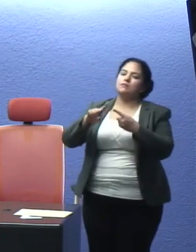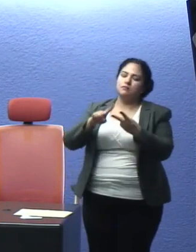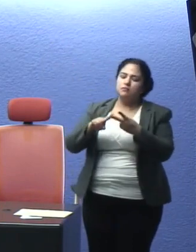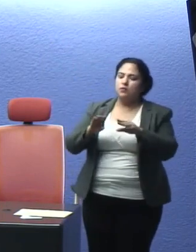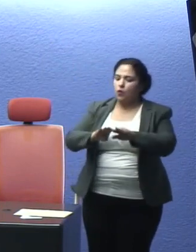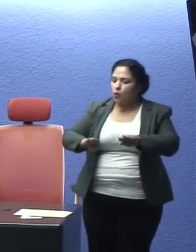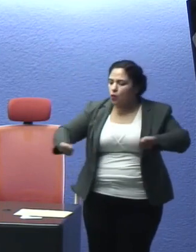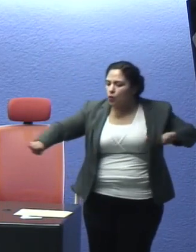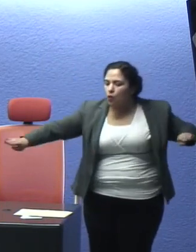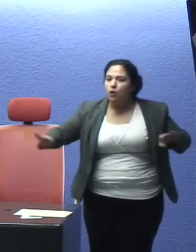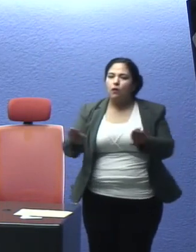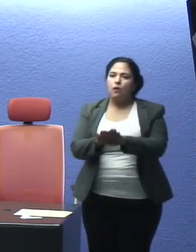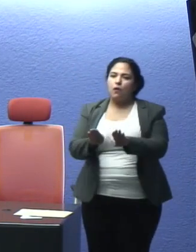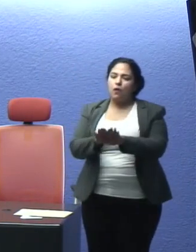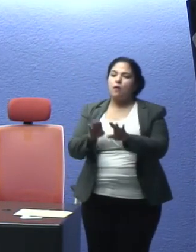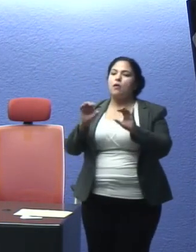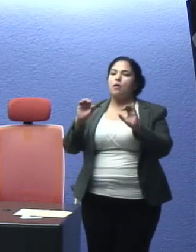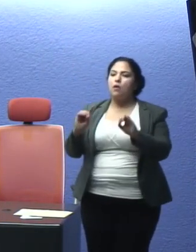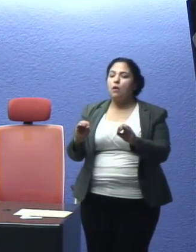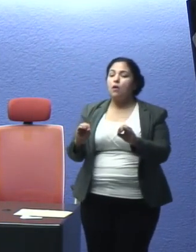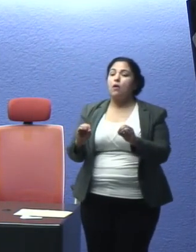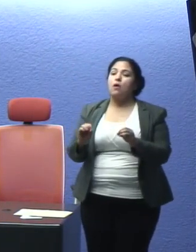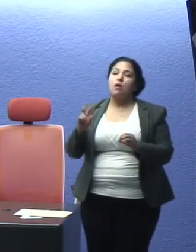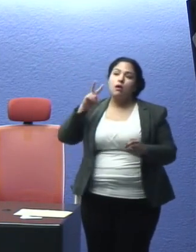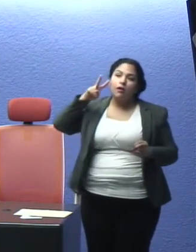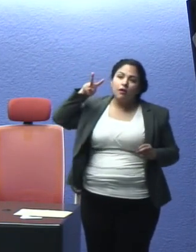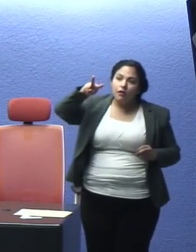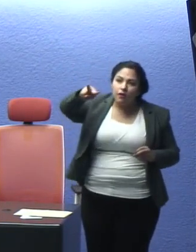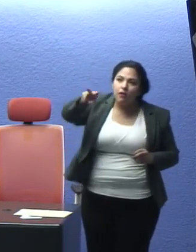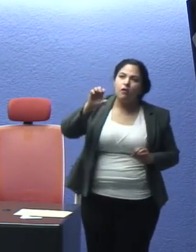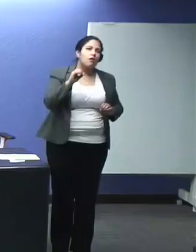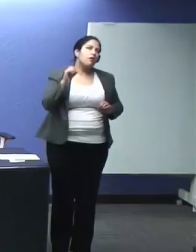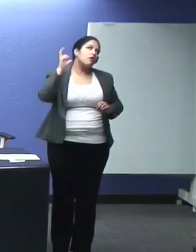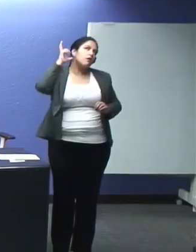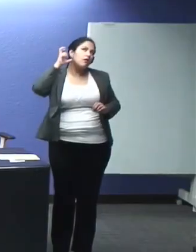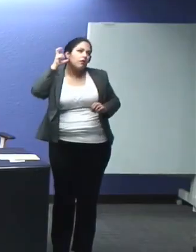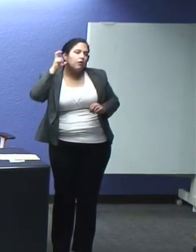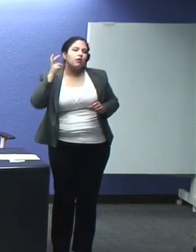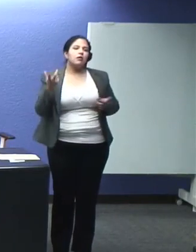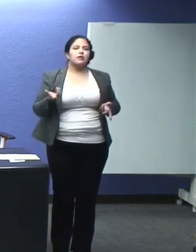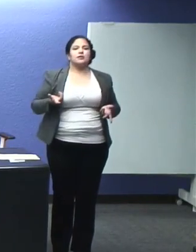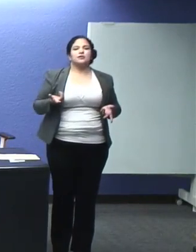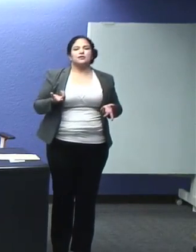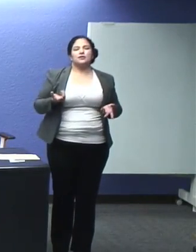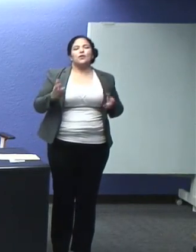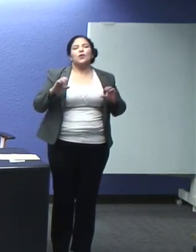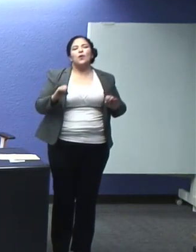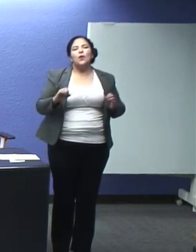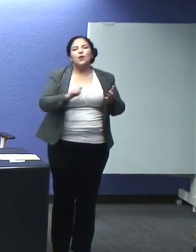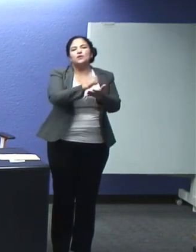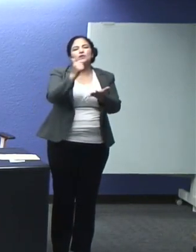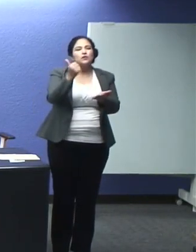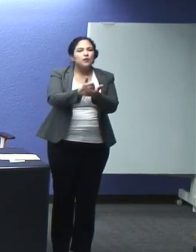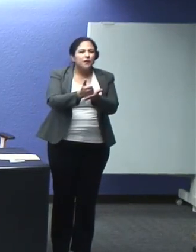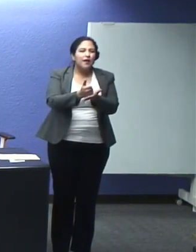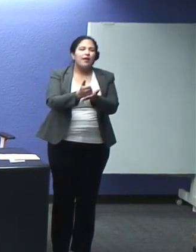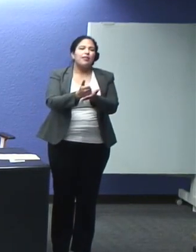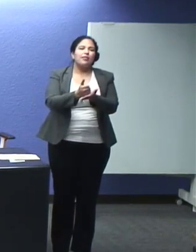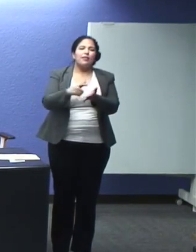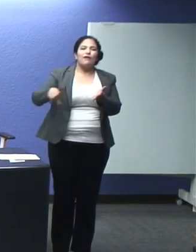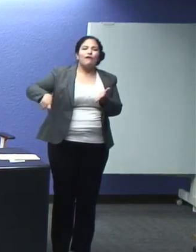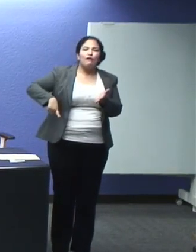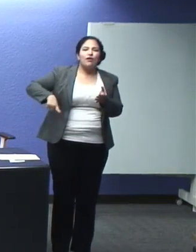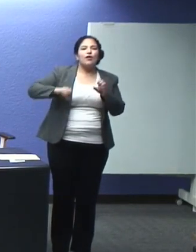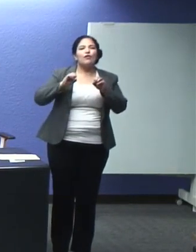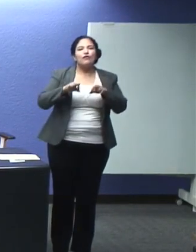las indicaciones que no solamente sean visuales, también sonoras, audibles, espacios en un espacios públicos,